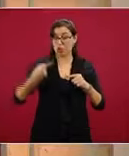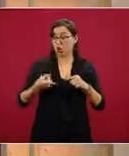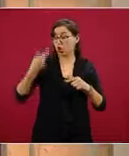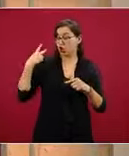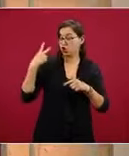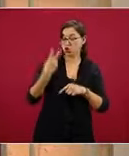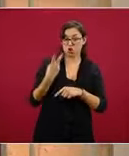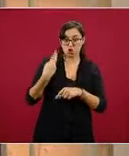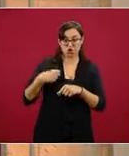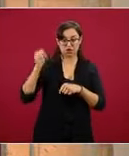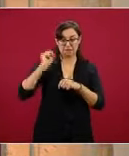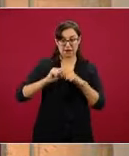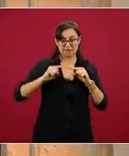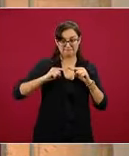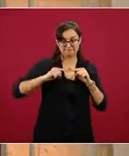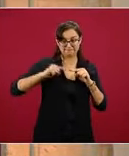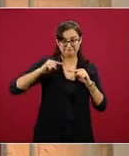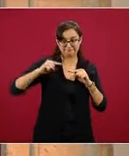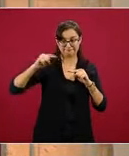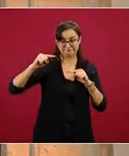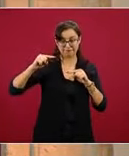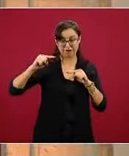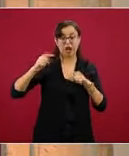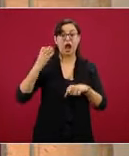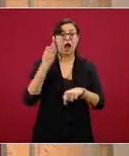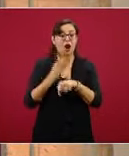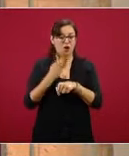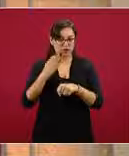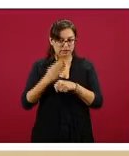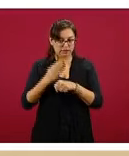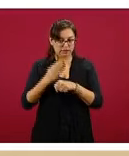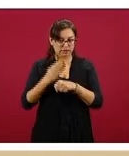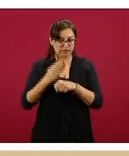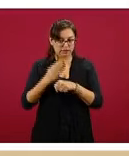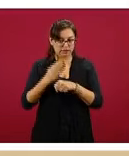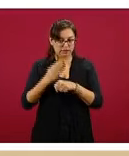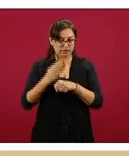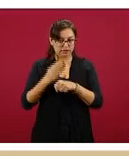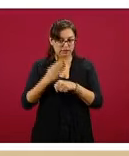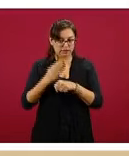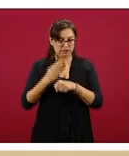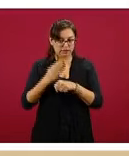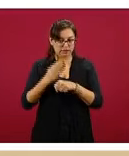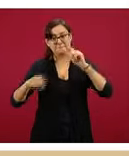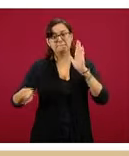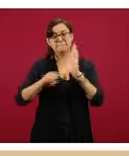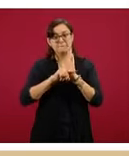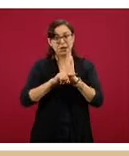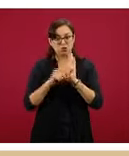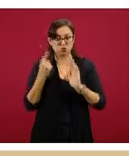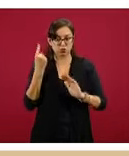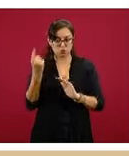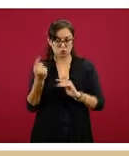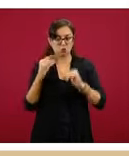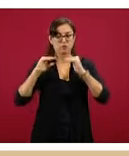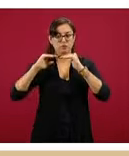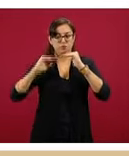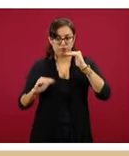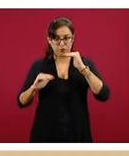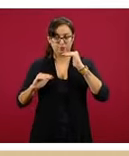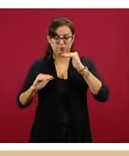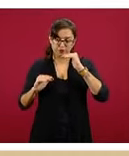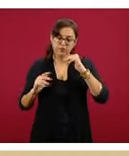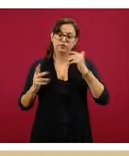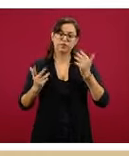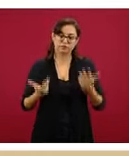semanas previas, inclusive estamos abriendo la semana con menos 1% en relación a las